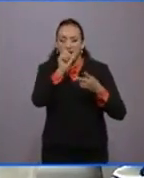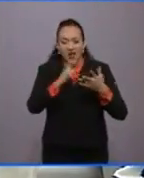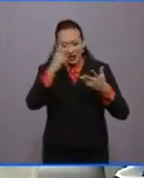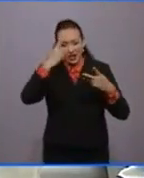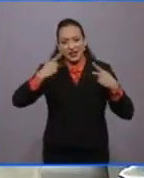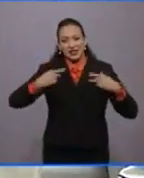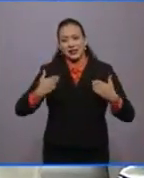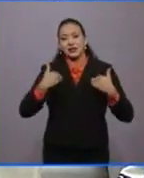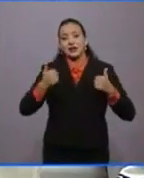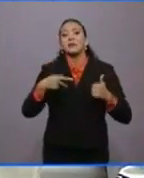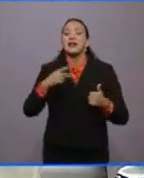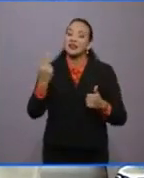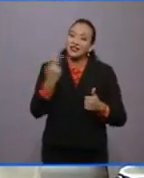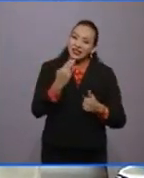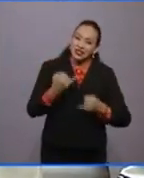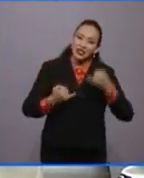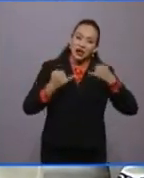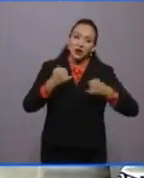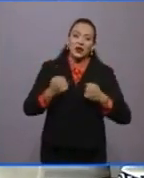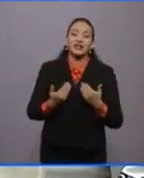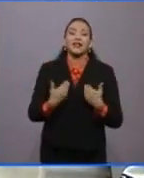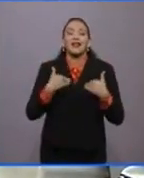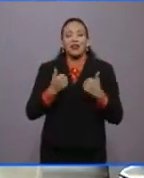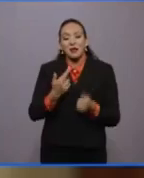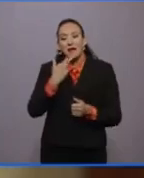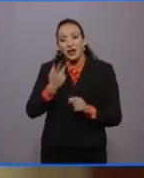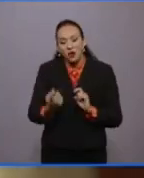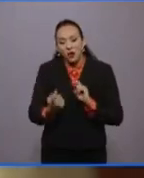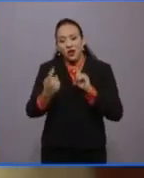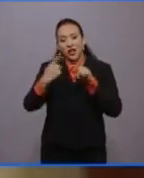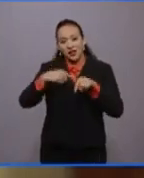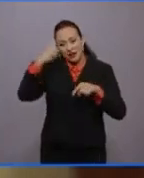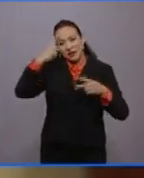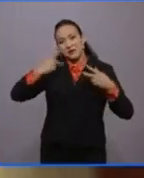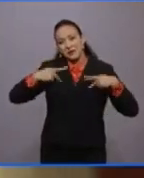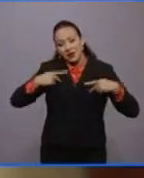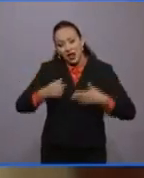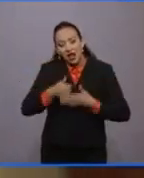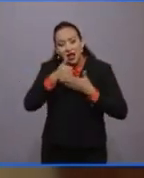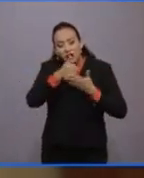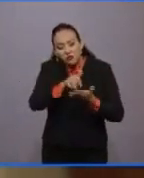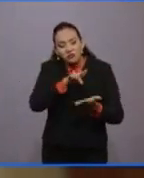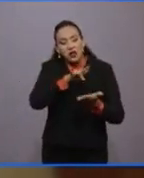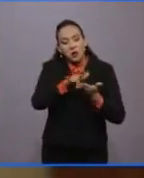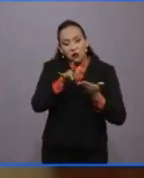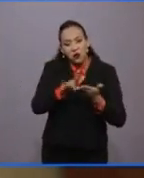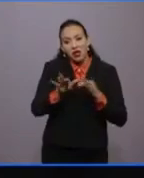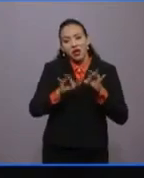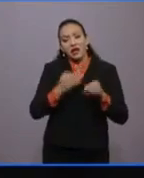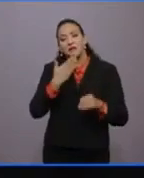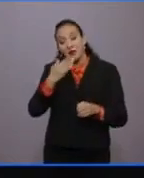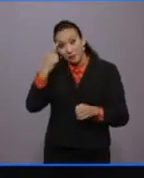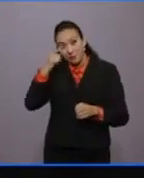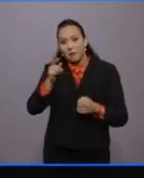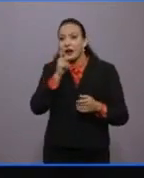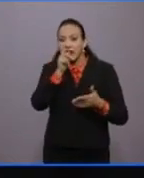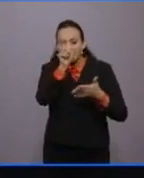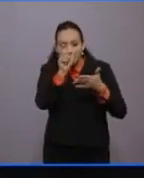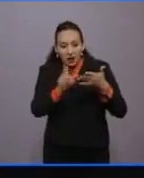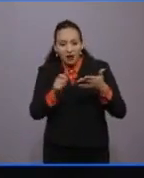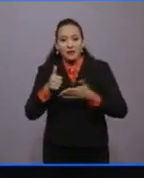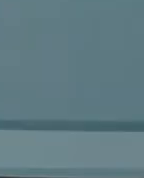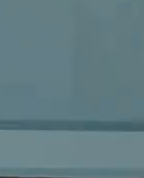necesario tener personas juzgadoras con sensibilidad y compromiso social para que sus resoluciones lleguen a todos los